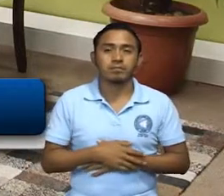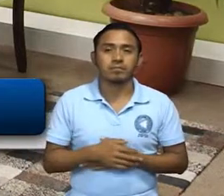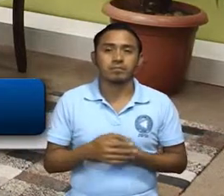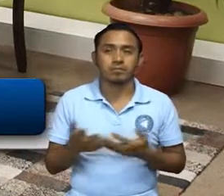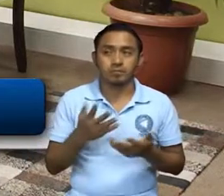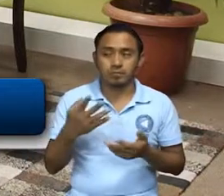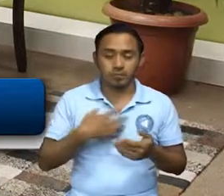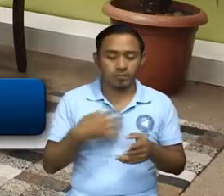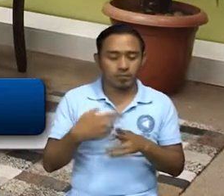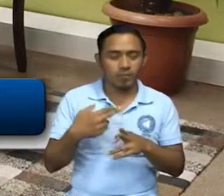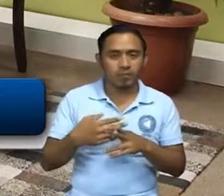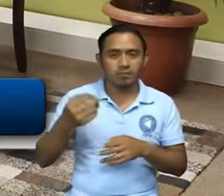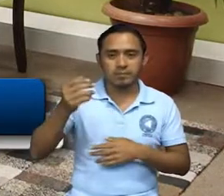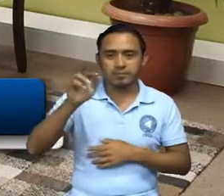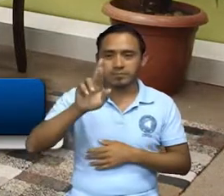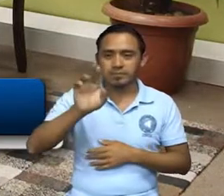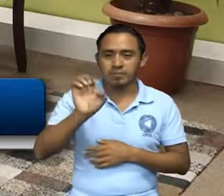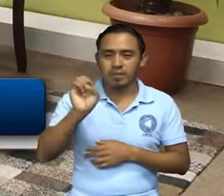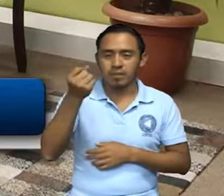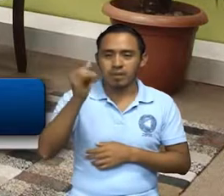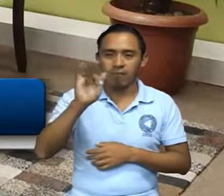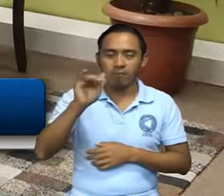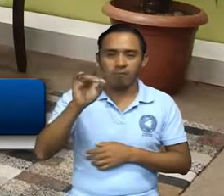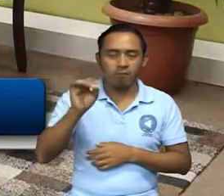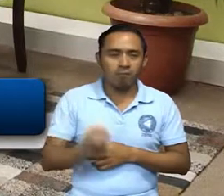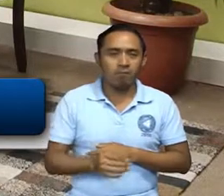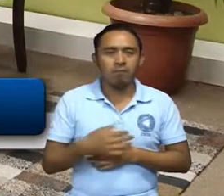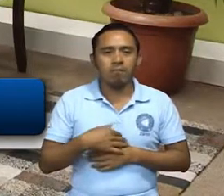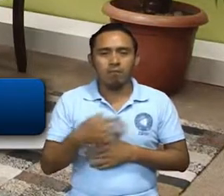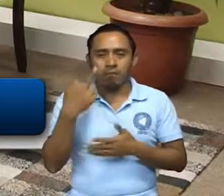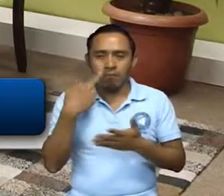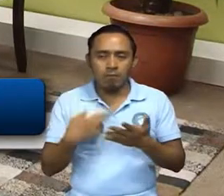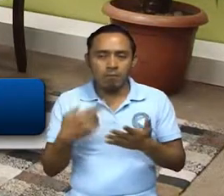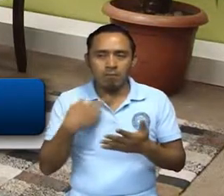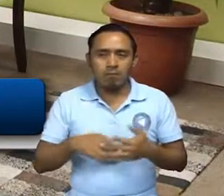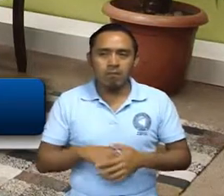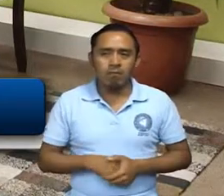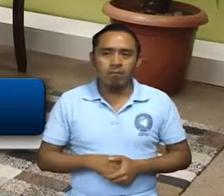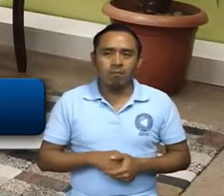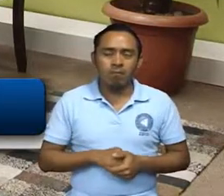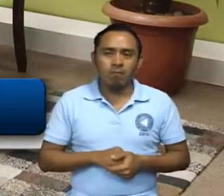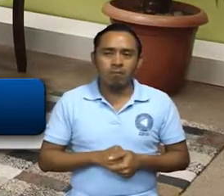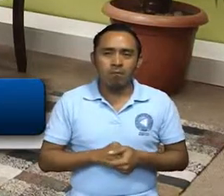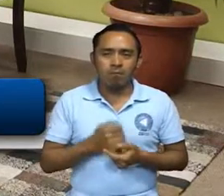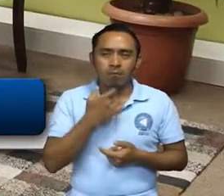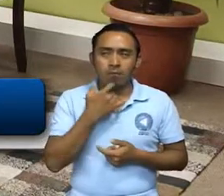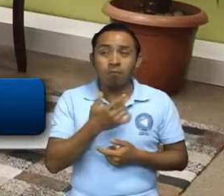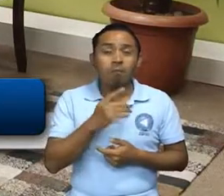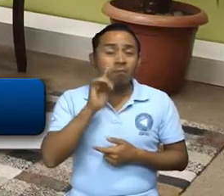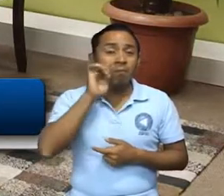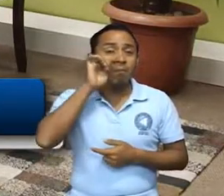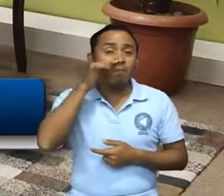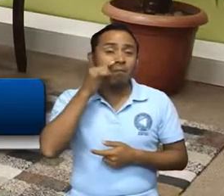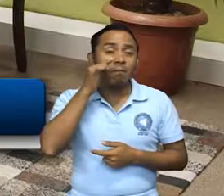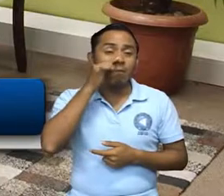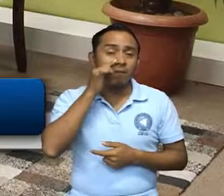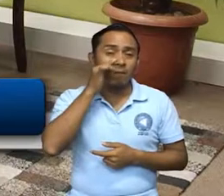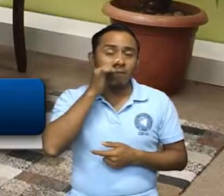resfriado en sí te puede causar sangrado. Porque ¿qué es lo que causa el sangrado? El sangrado es lo que causa lo que es una resequedad de la mucosa y de la